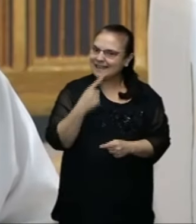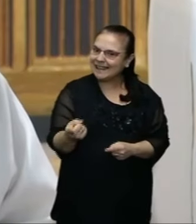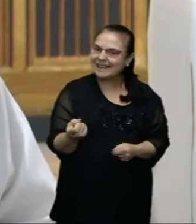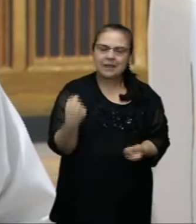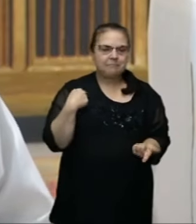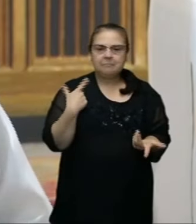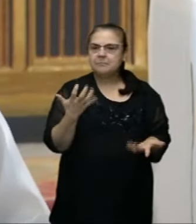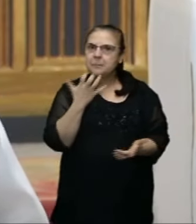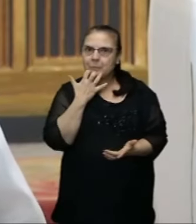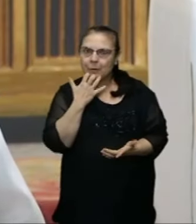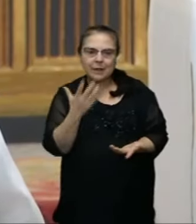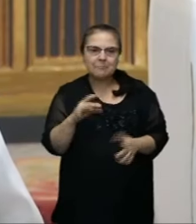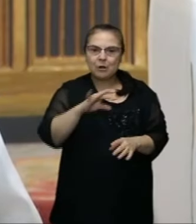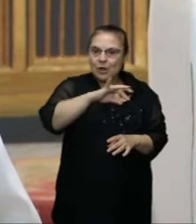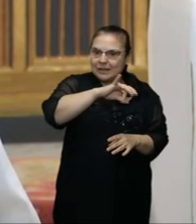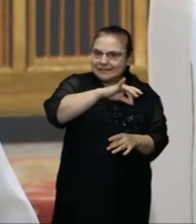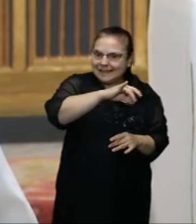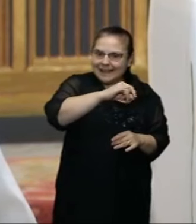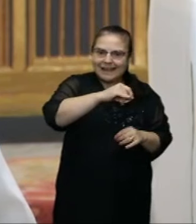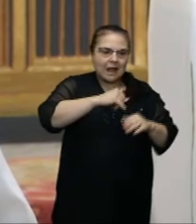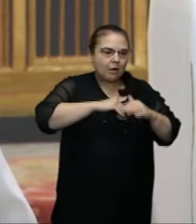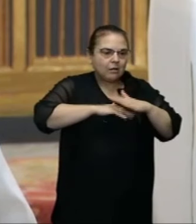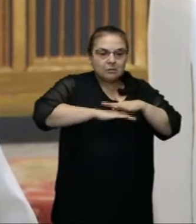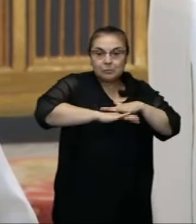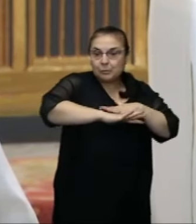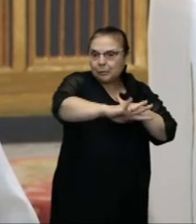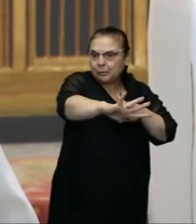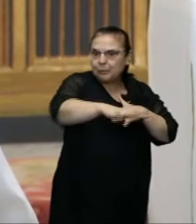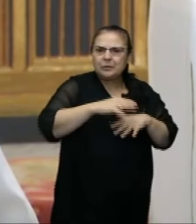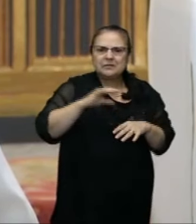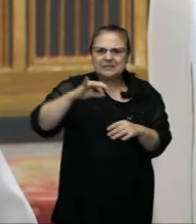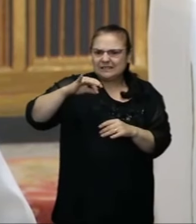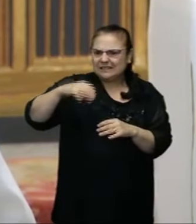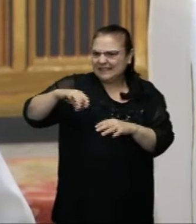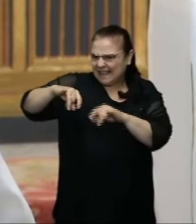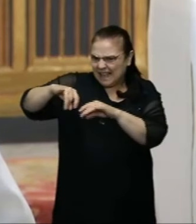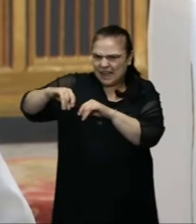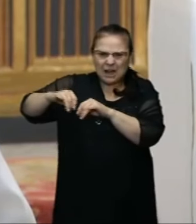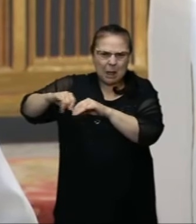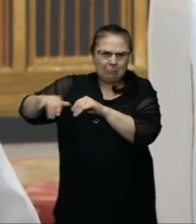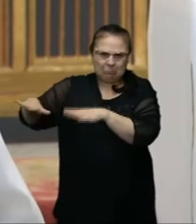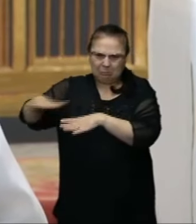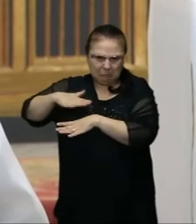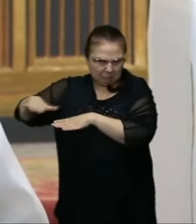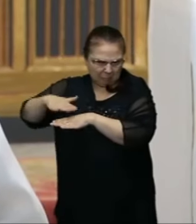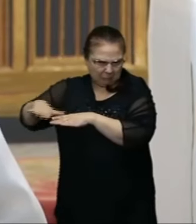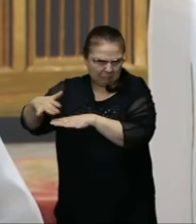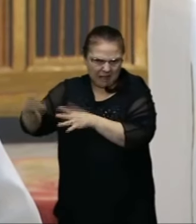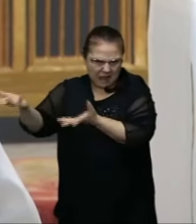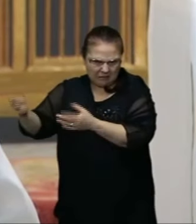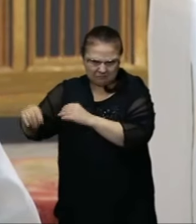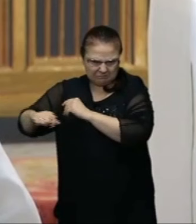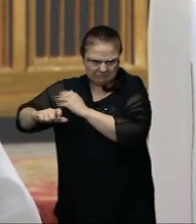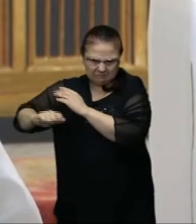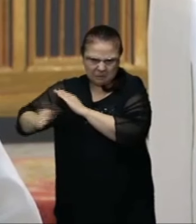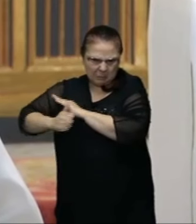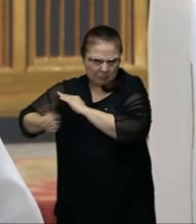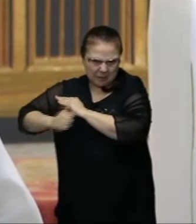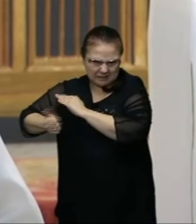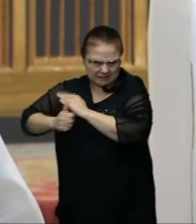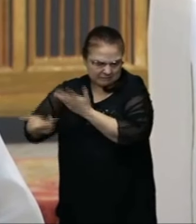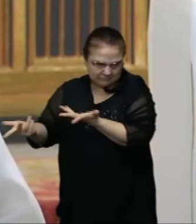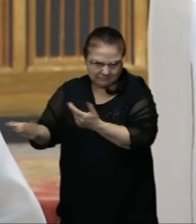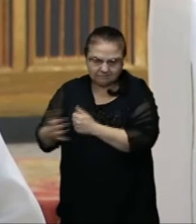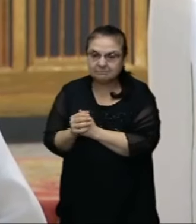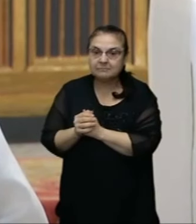profunda, cómo hay tierra que se deja, que es de mala calidad, que no sirve, cómo hay tierra que es buena